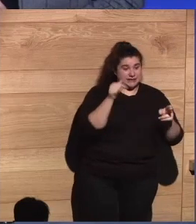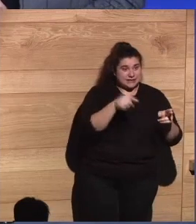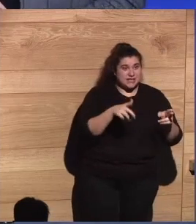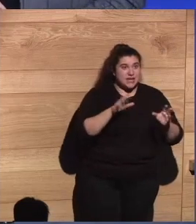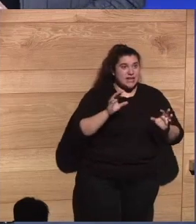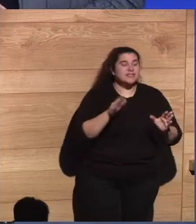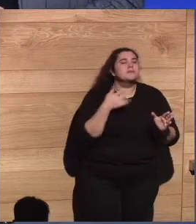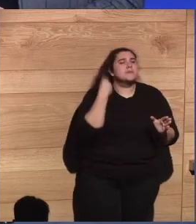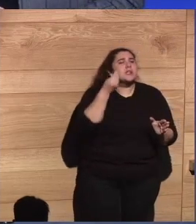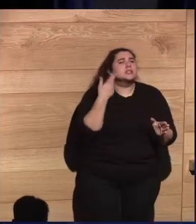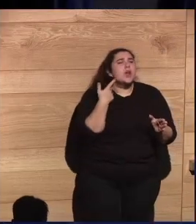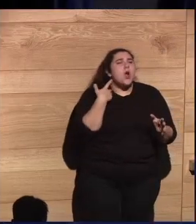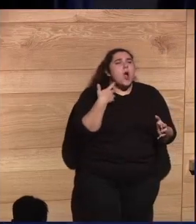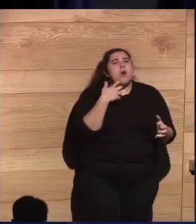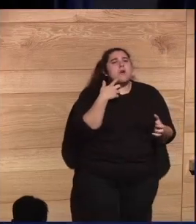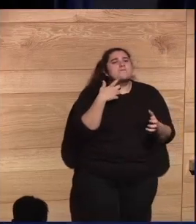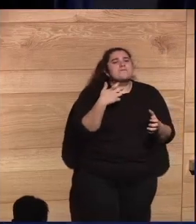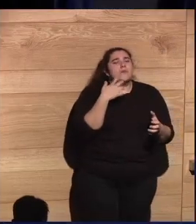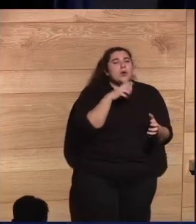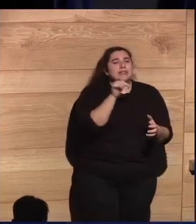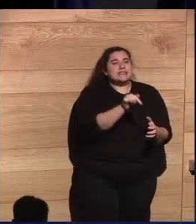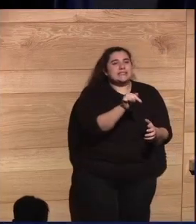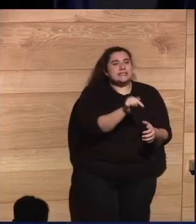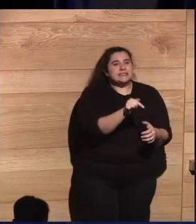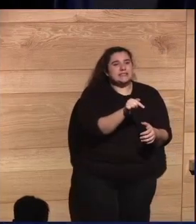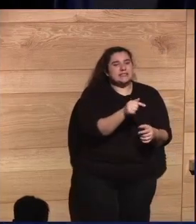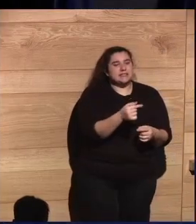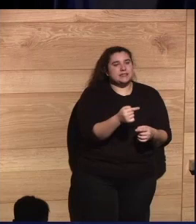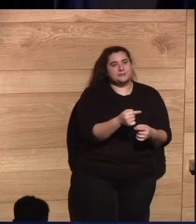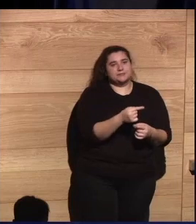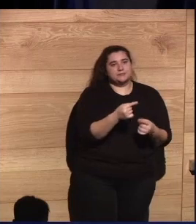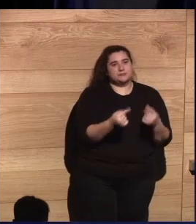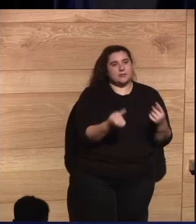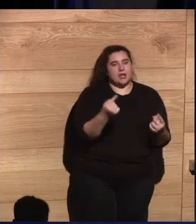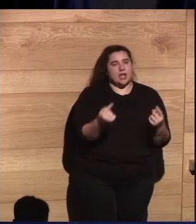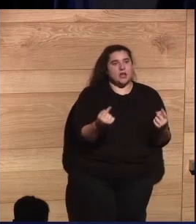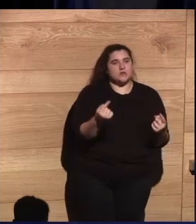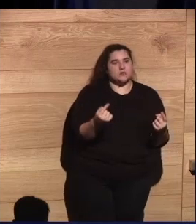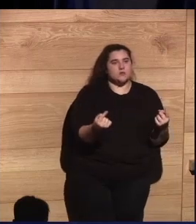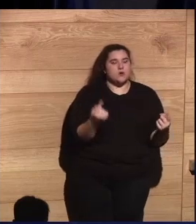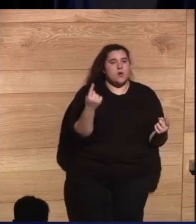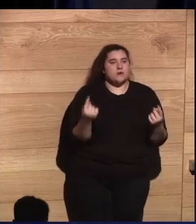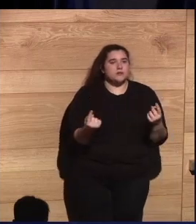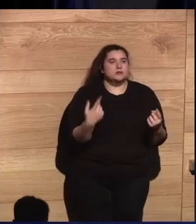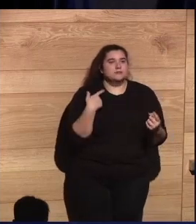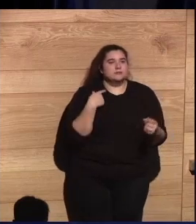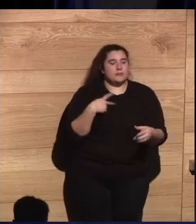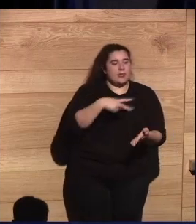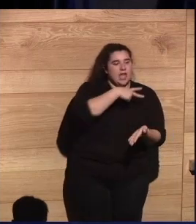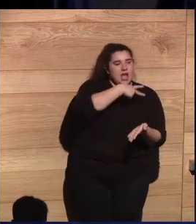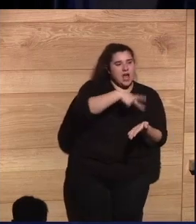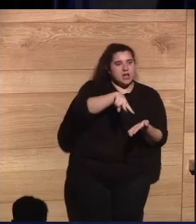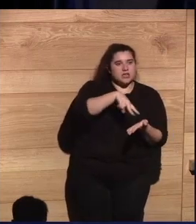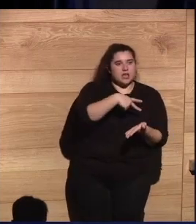además yo pienso que hay algunos, como dicen, greatest hits, ¿no? Que son la danza